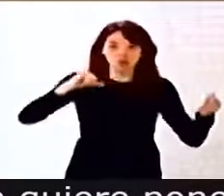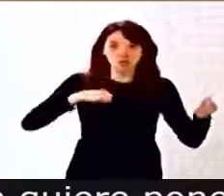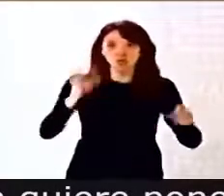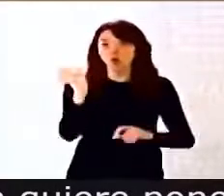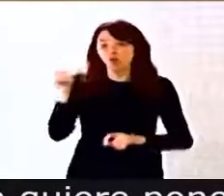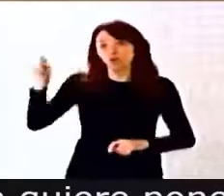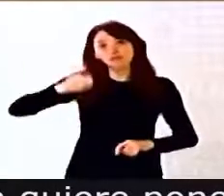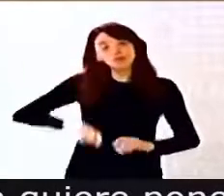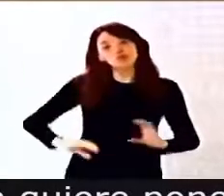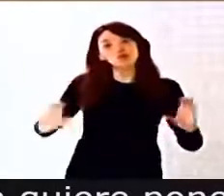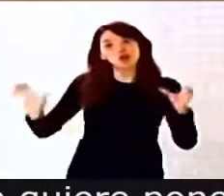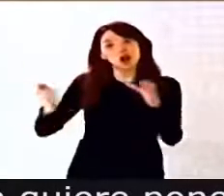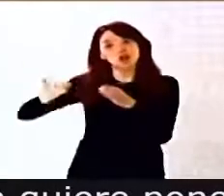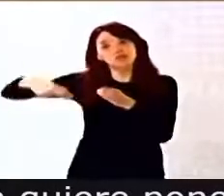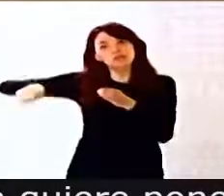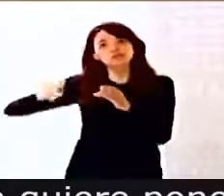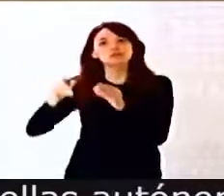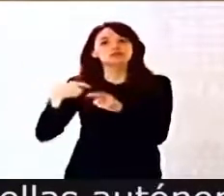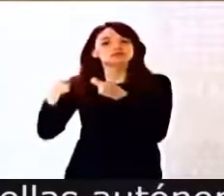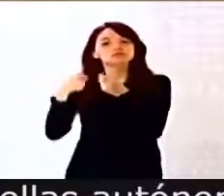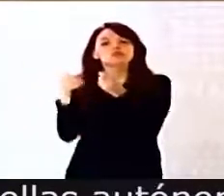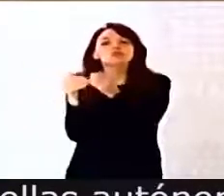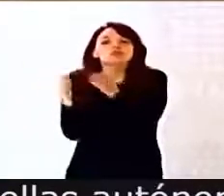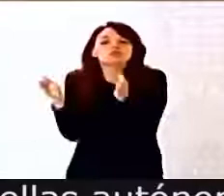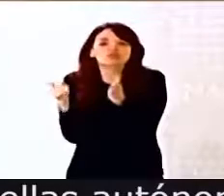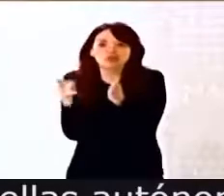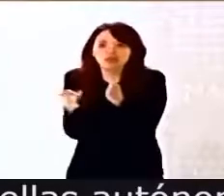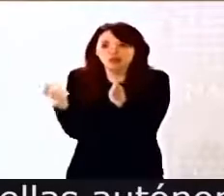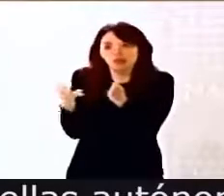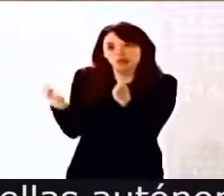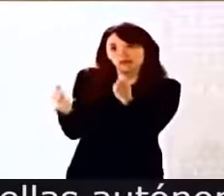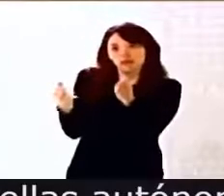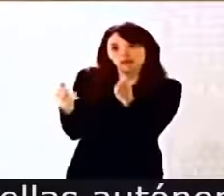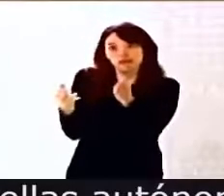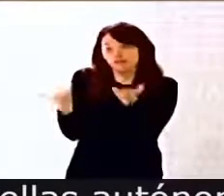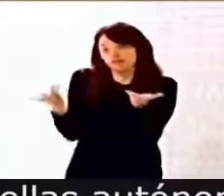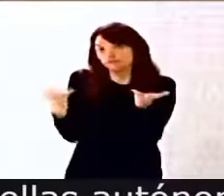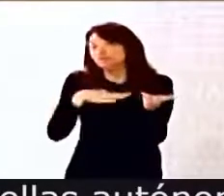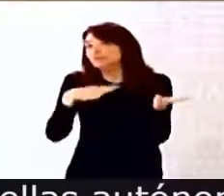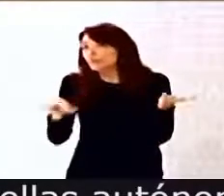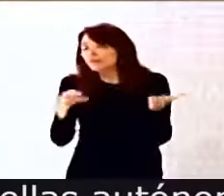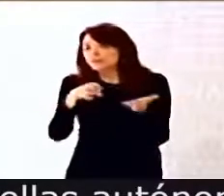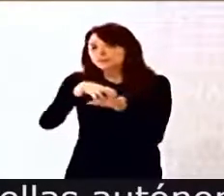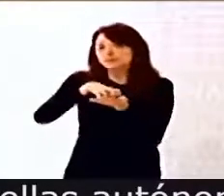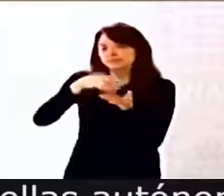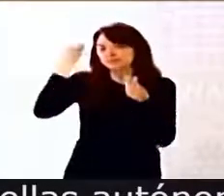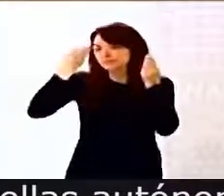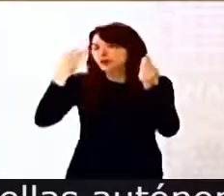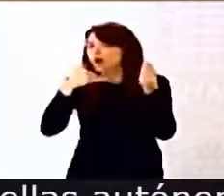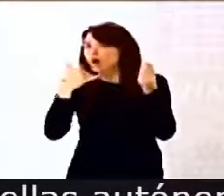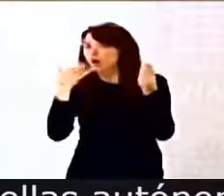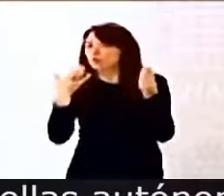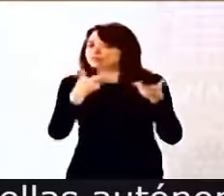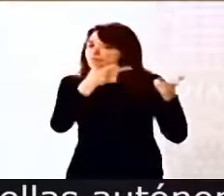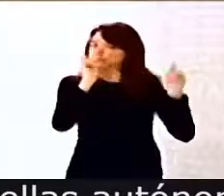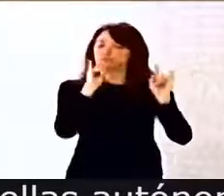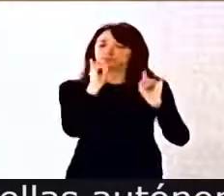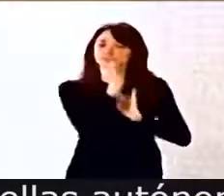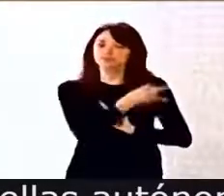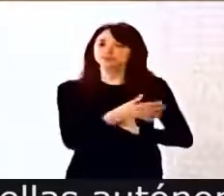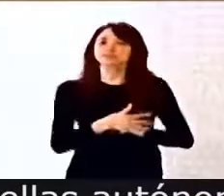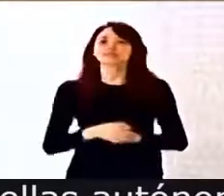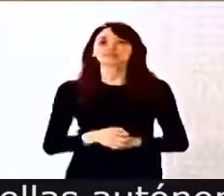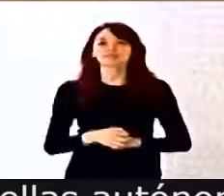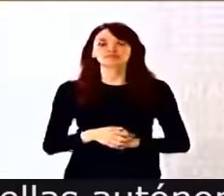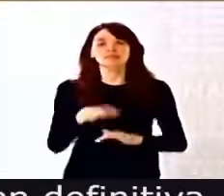profesionales que tienen que abrir sus negocios y que, en definitiva, pueden tener alguna duda. Creo que hemos